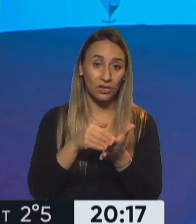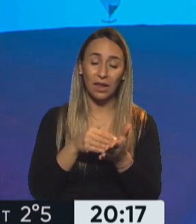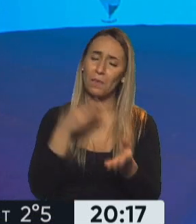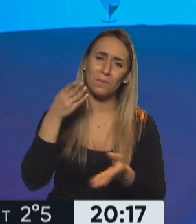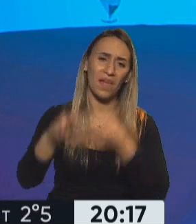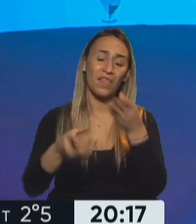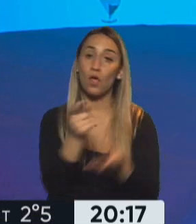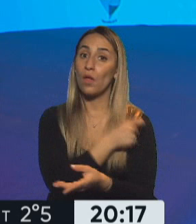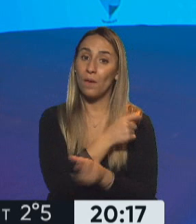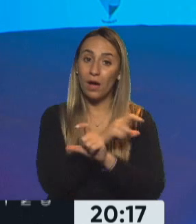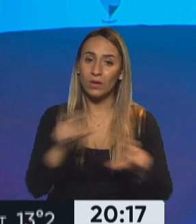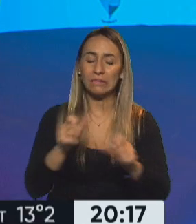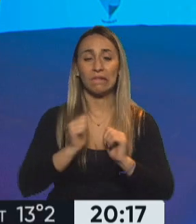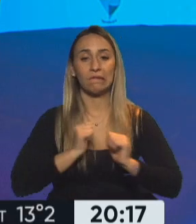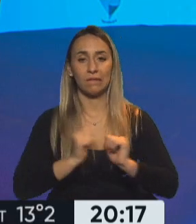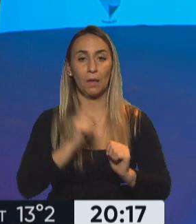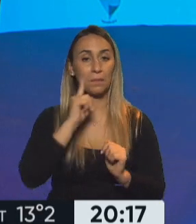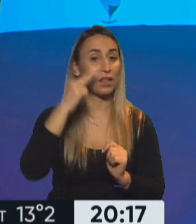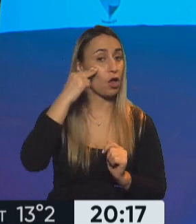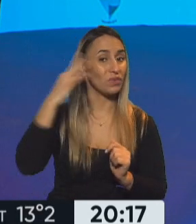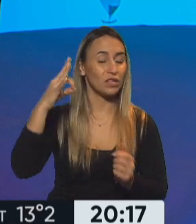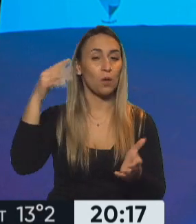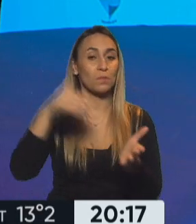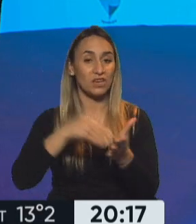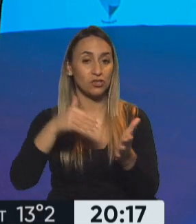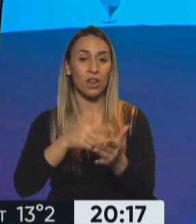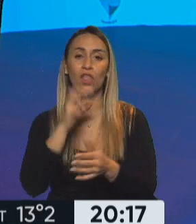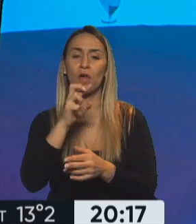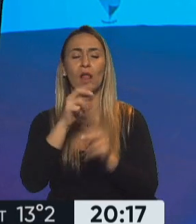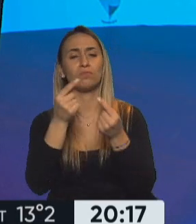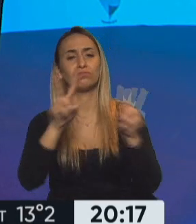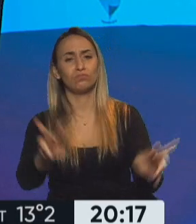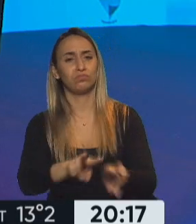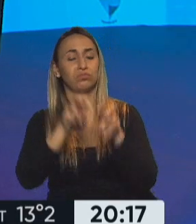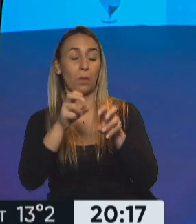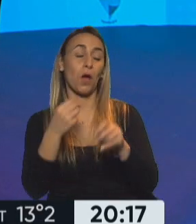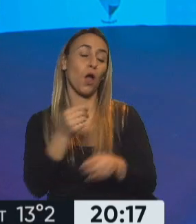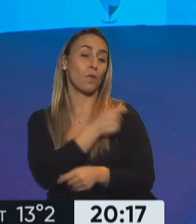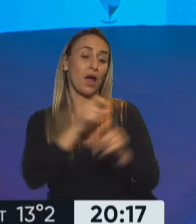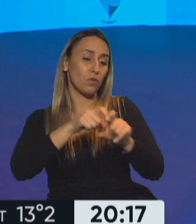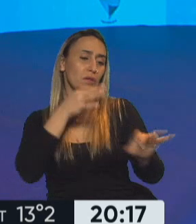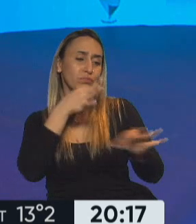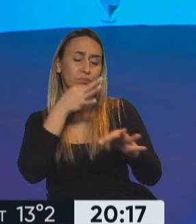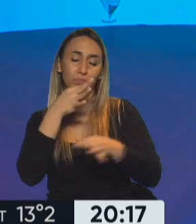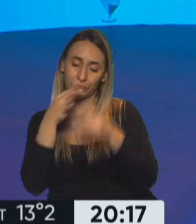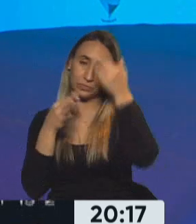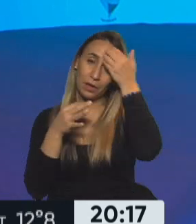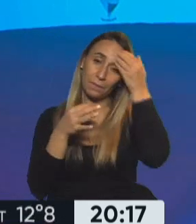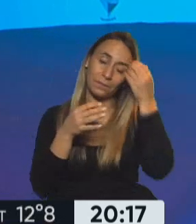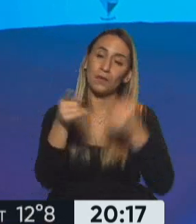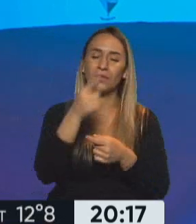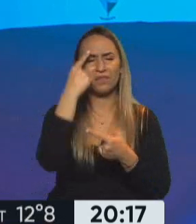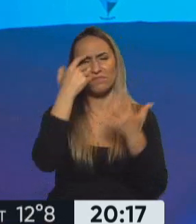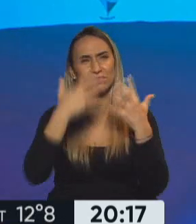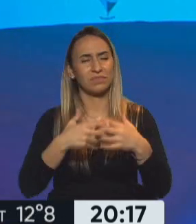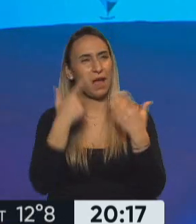obtener unos 1.900 millones de dólares por sus ventas. Los números, usted dirá, bueno, a